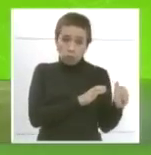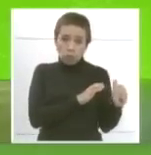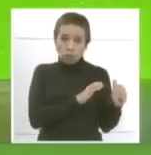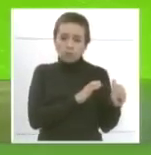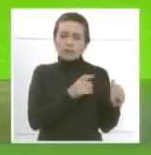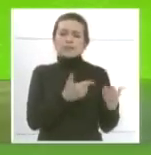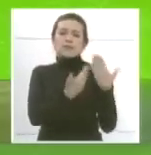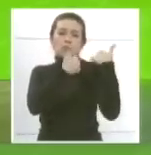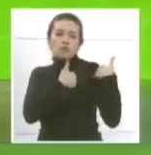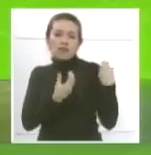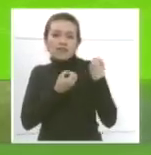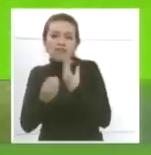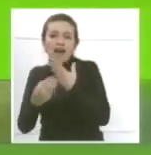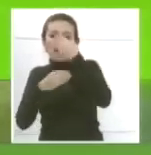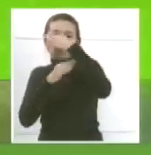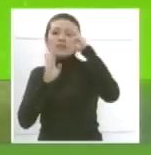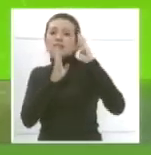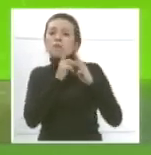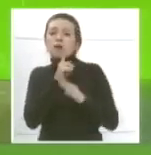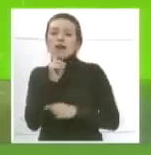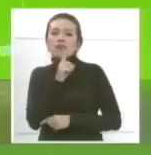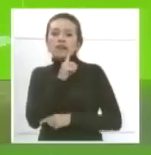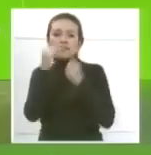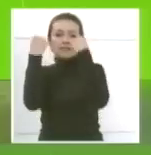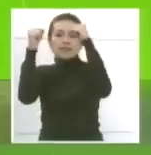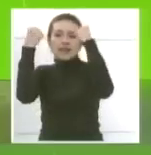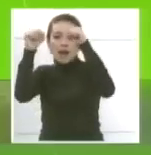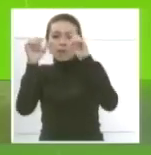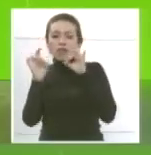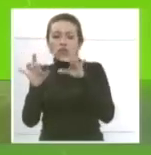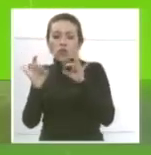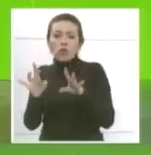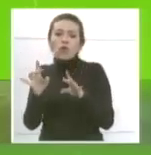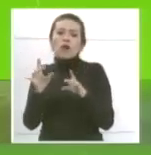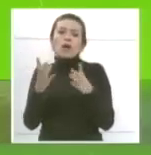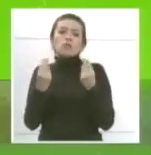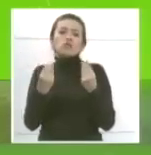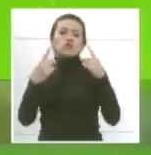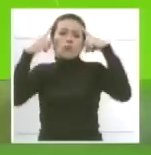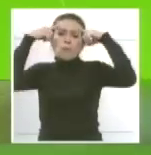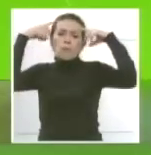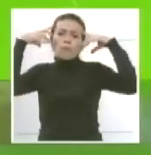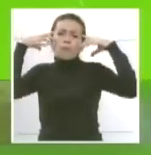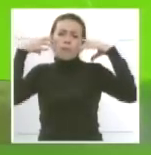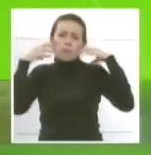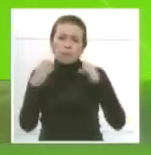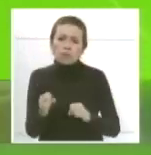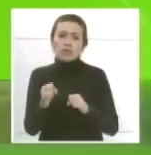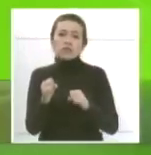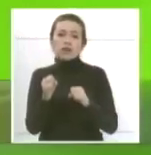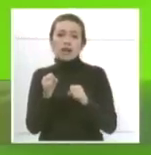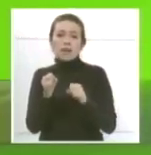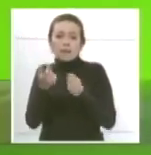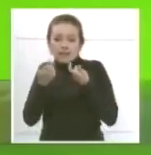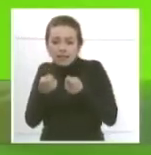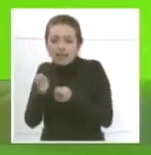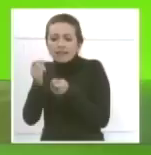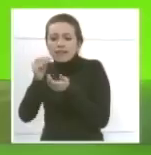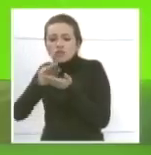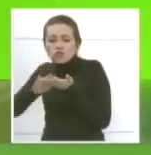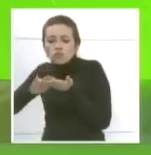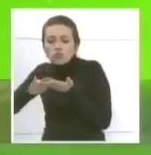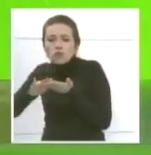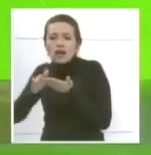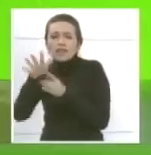lo que se llama terapia del dolor. Son anestesiólogos o profesionales especialistas en la parte de alivio del dolor para tratar